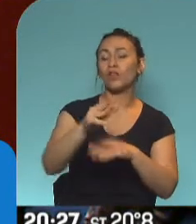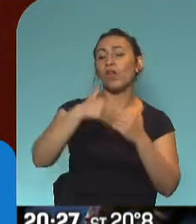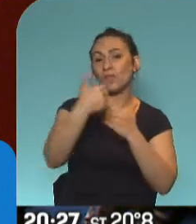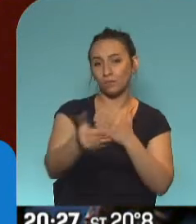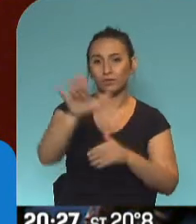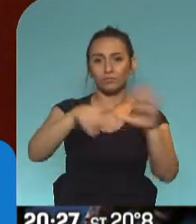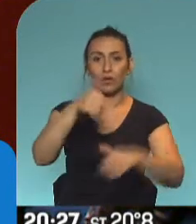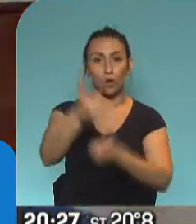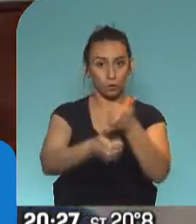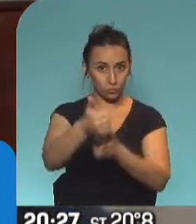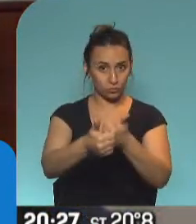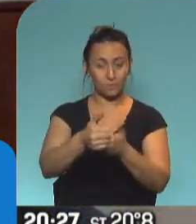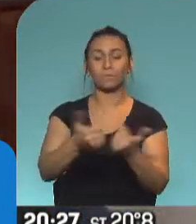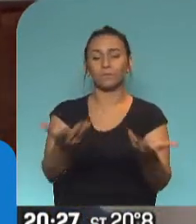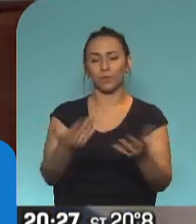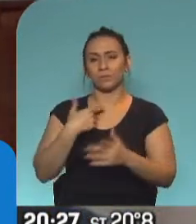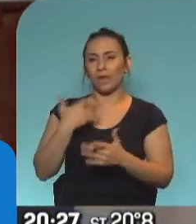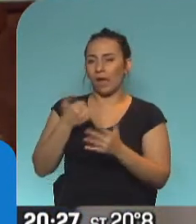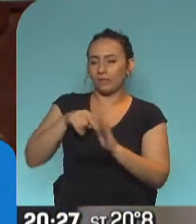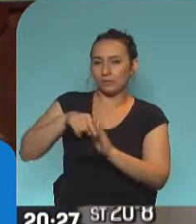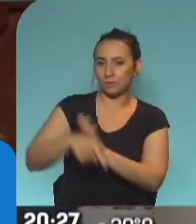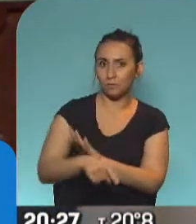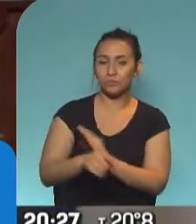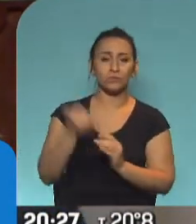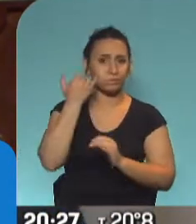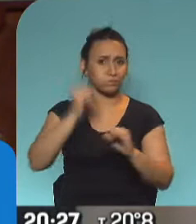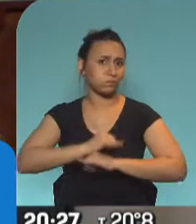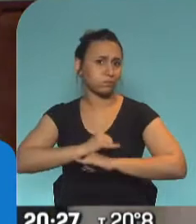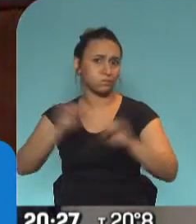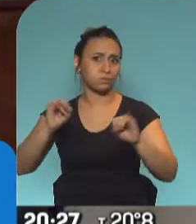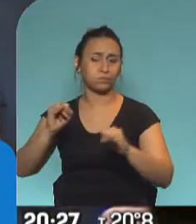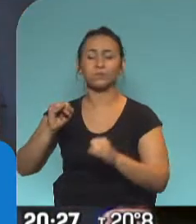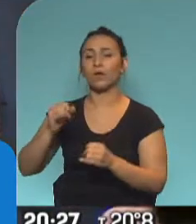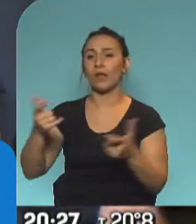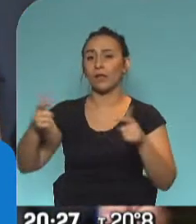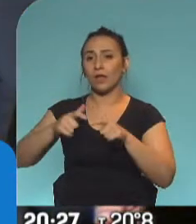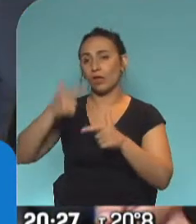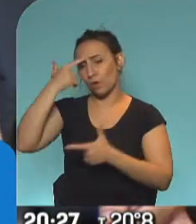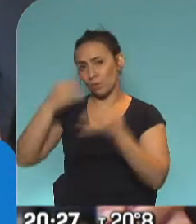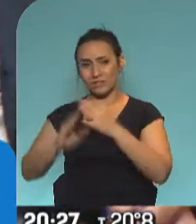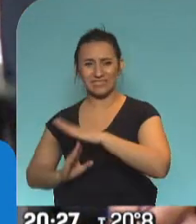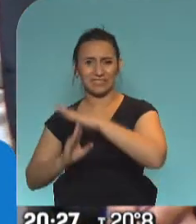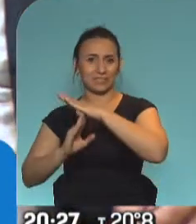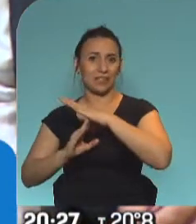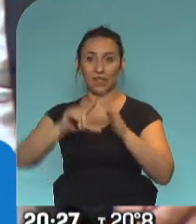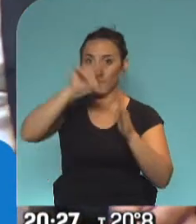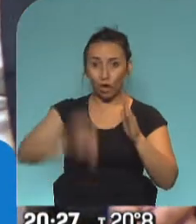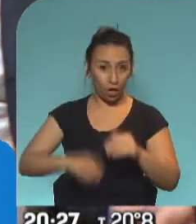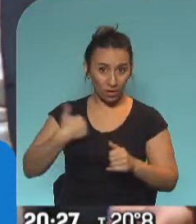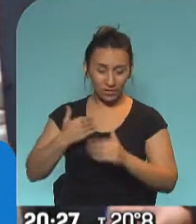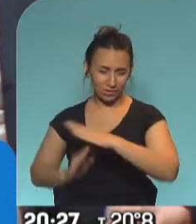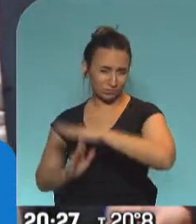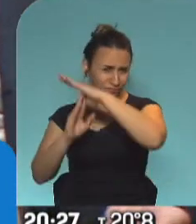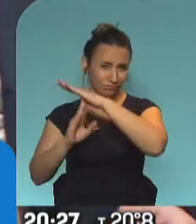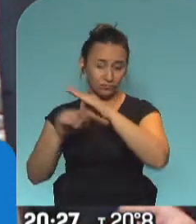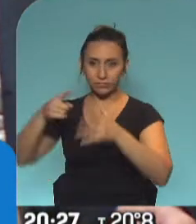hubo una sentencia de fondo y fue emitida por el máximo tribunal del país. O sea que eso es lo que hay que ejecutar.